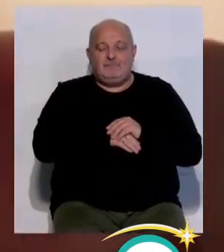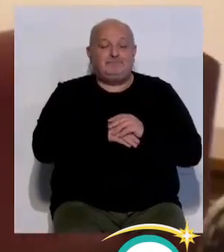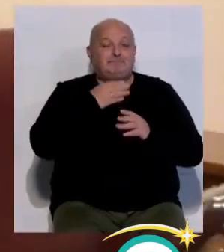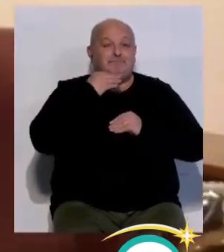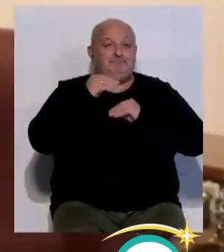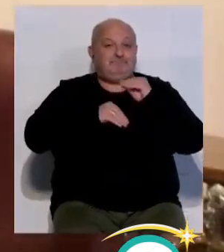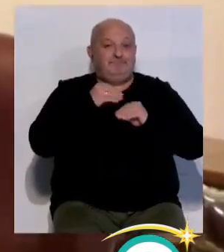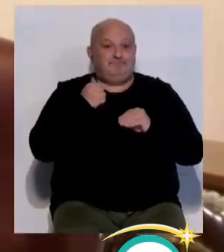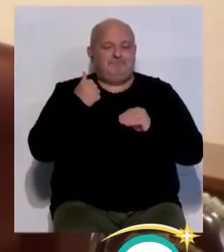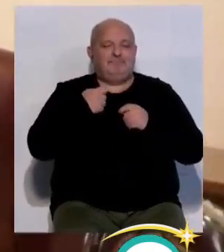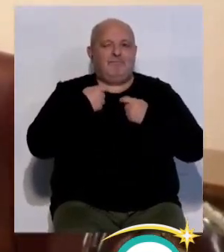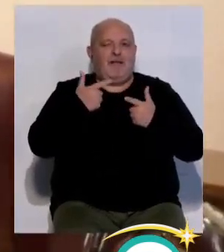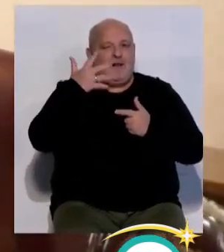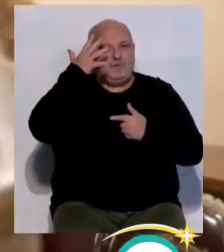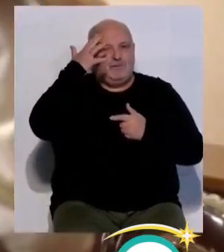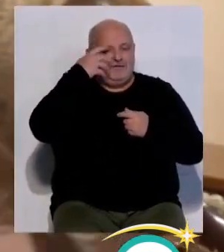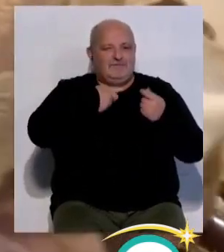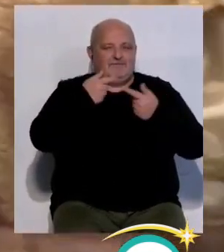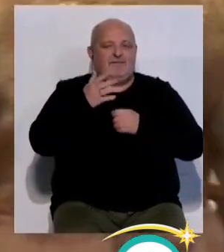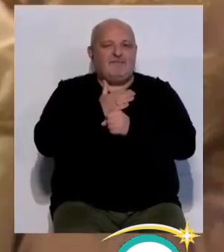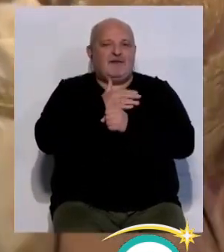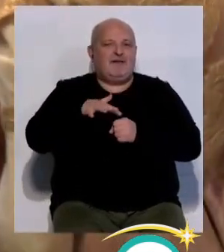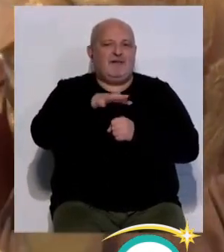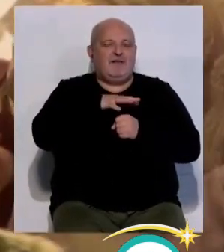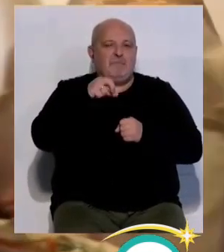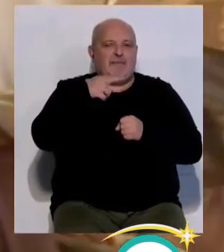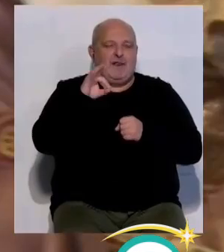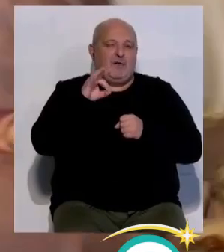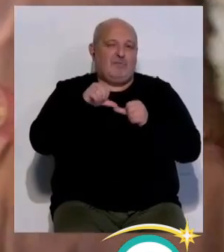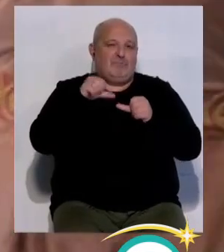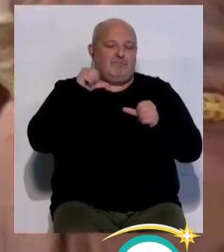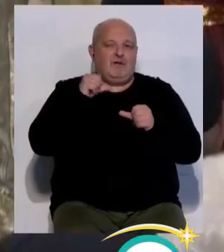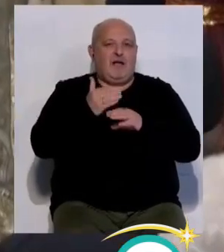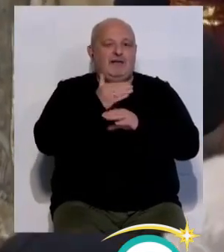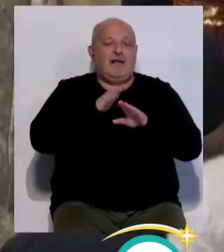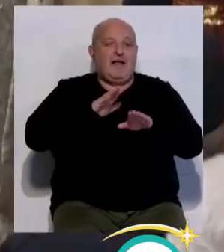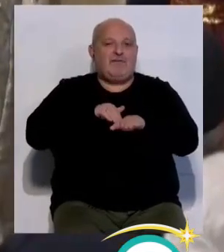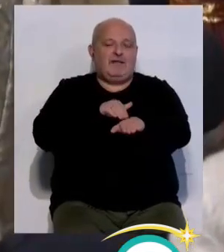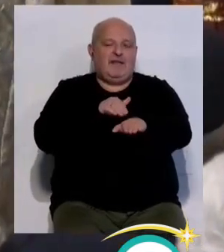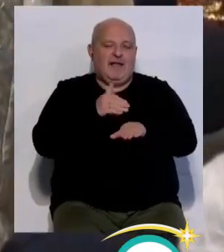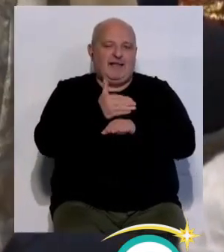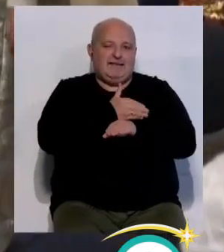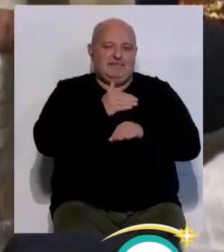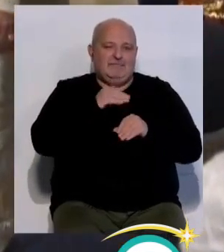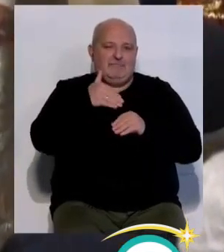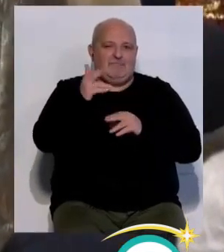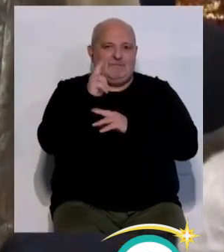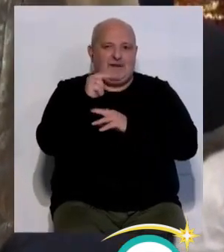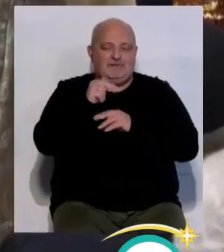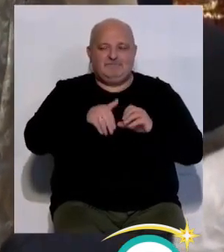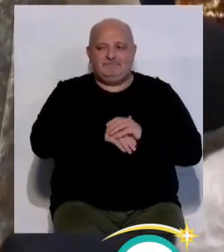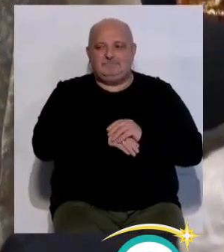Los Reyes Magos reparten ilusión en el barrio del Mentidero como antes a la de la cabalgata de la ilusión del próximo